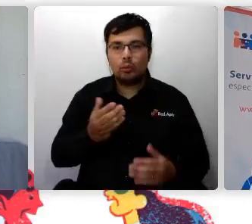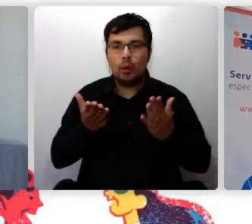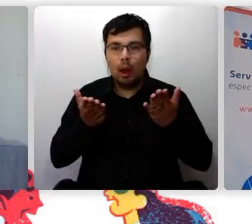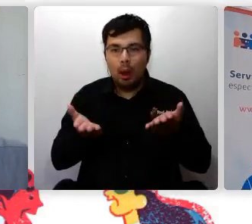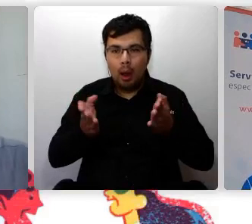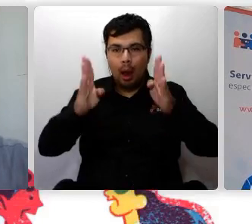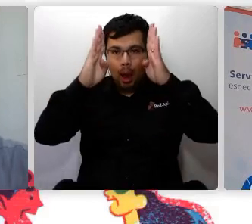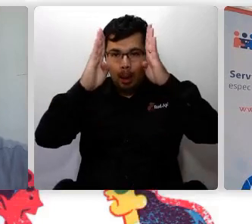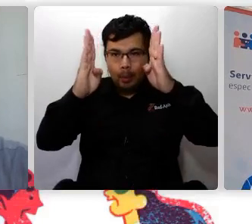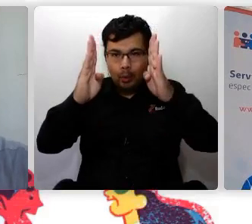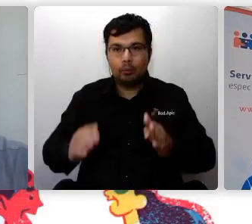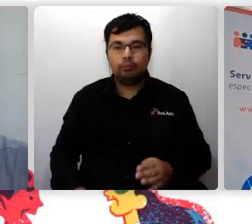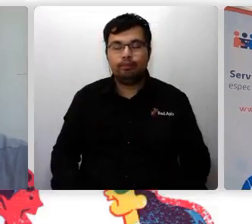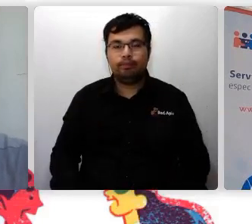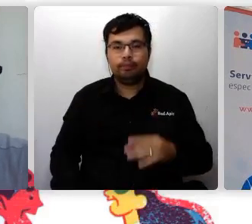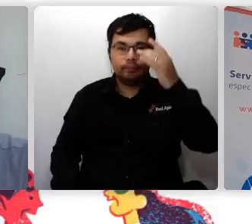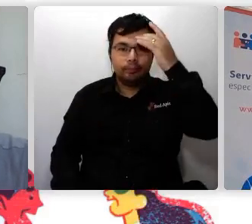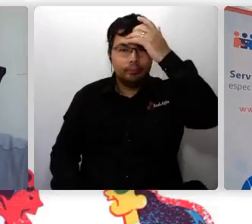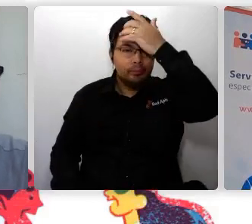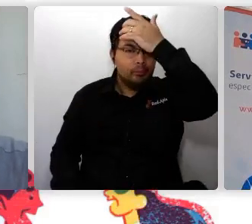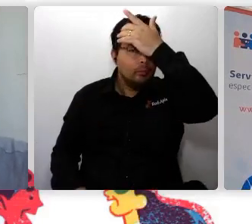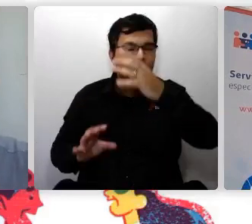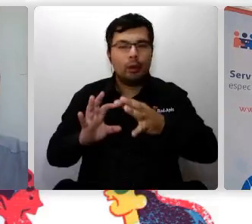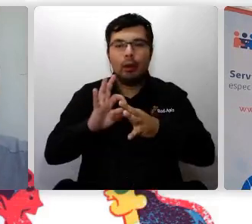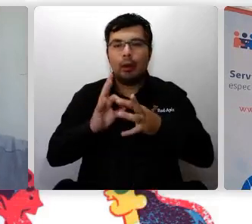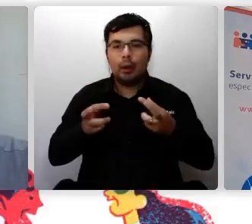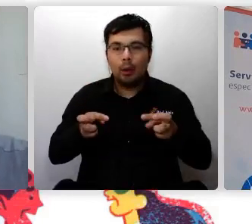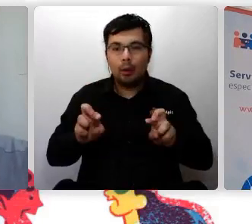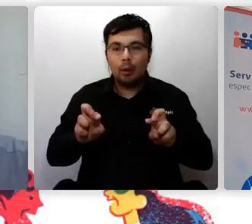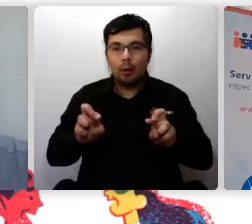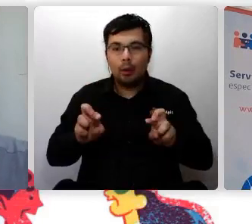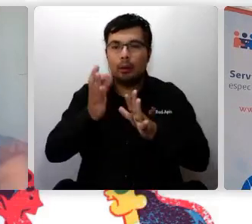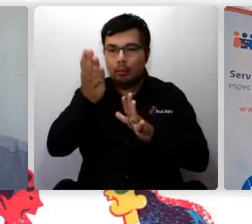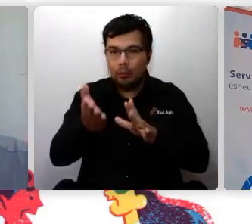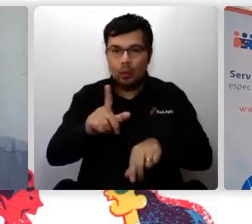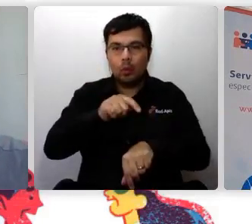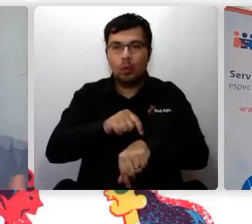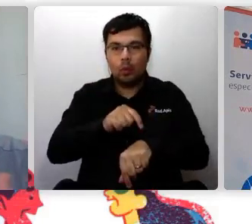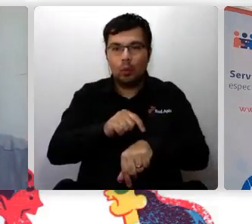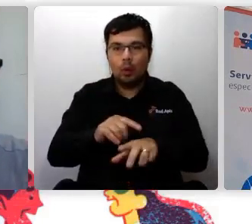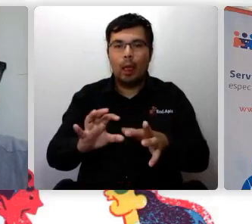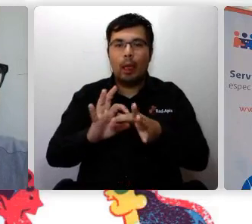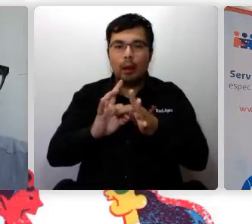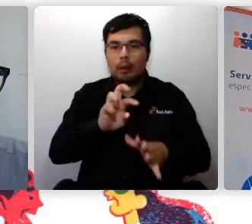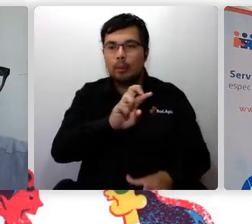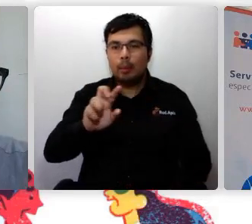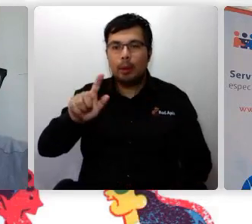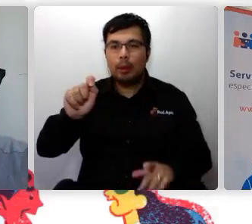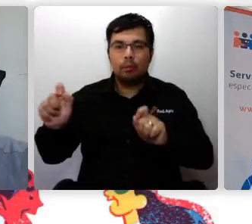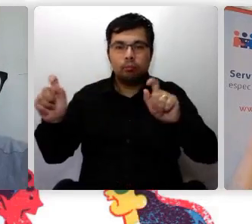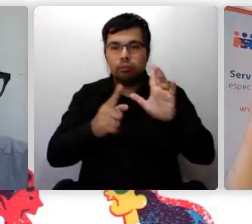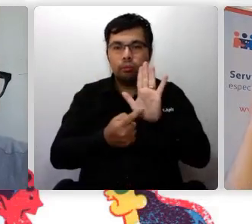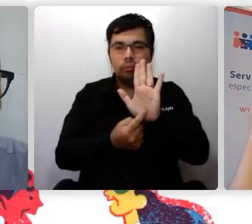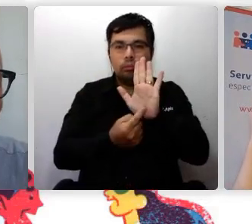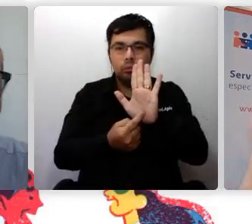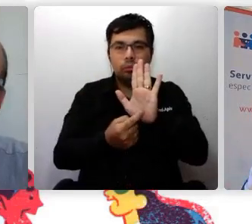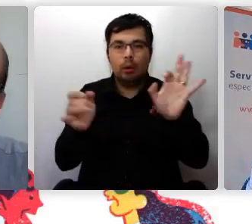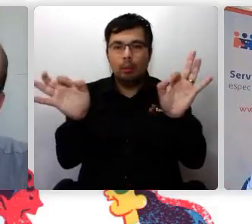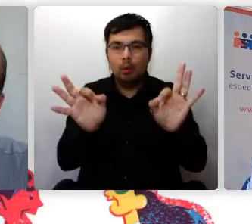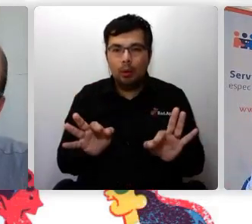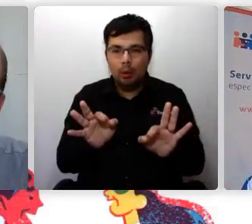gracias por la oportunidad. Gracias, Iván, por tu tiempo, gracias por tu presentación, por contarnos en detalle lo que es la Defensoría